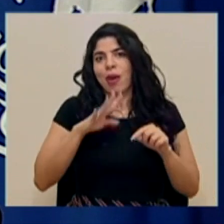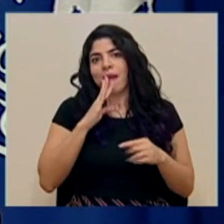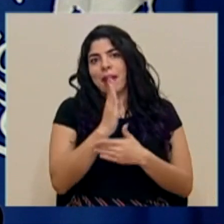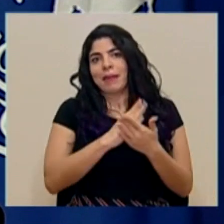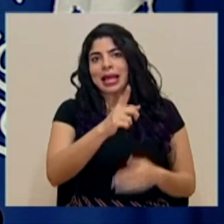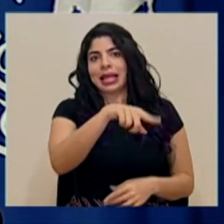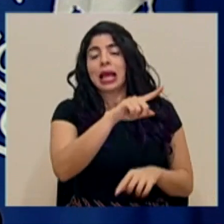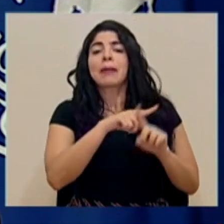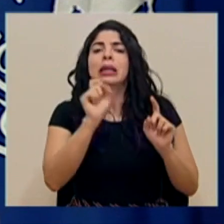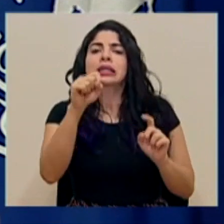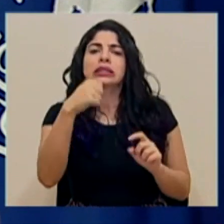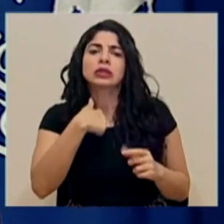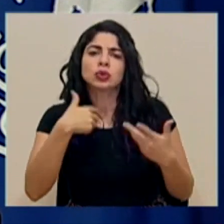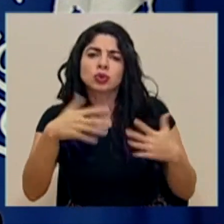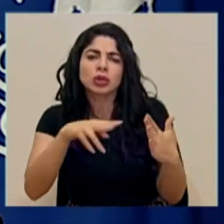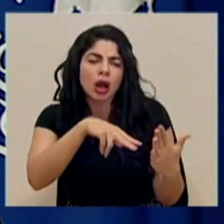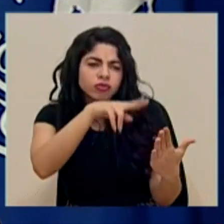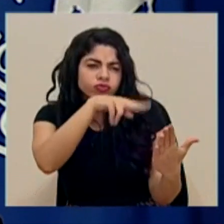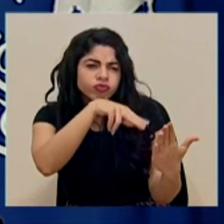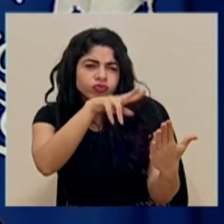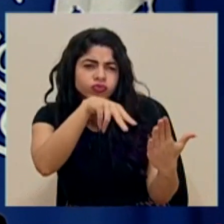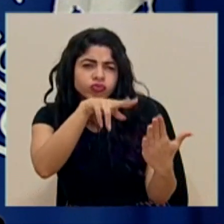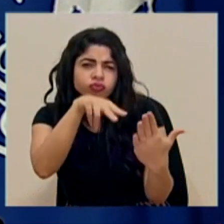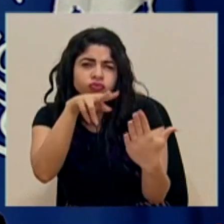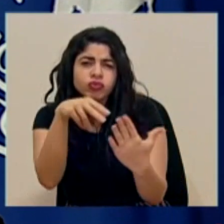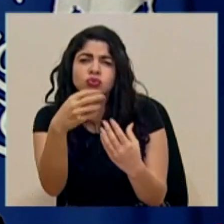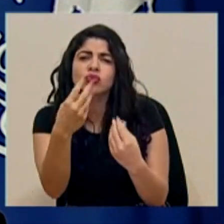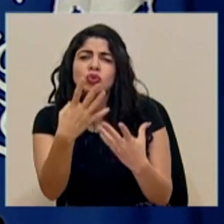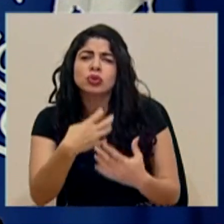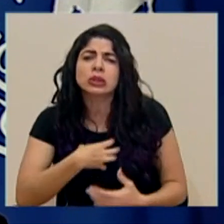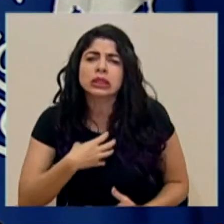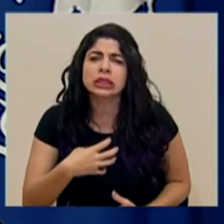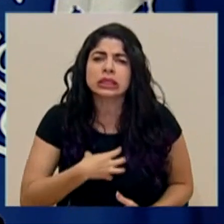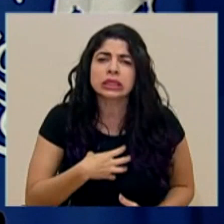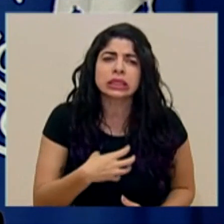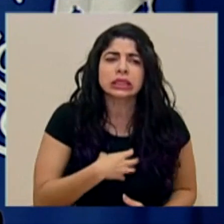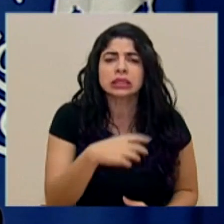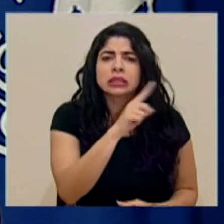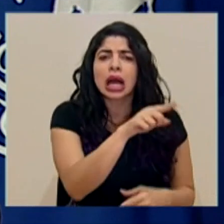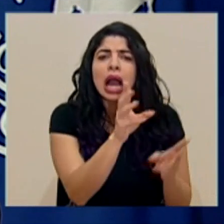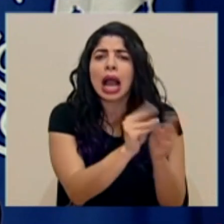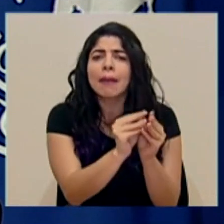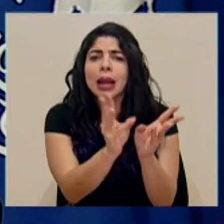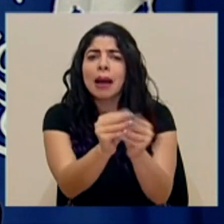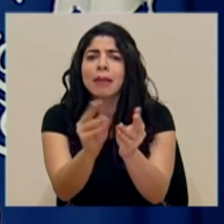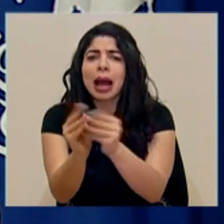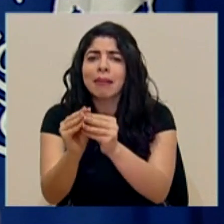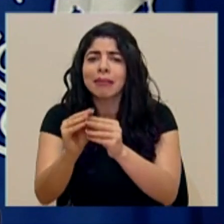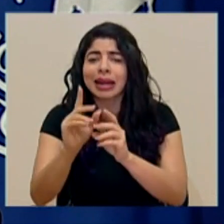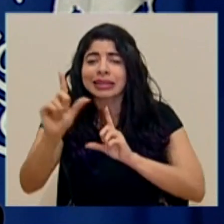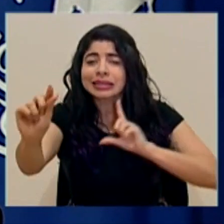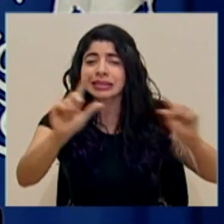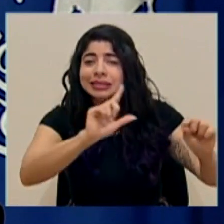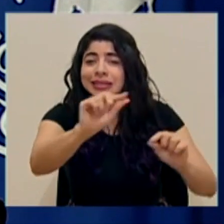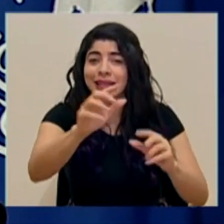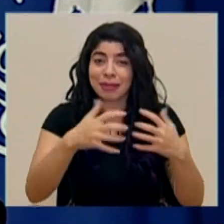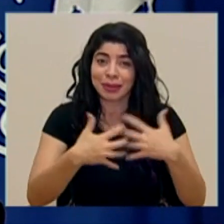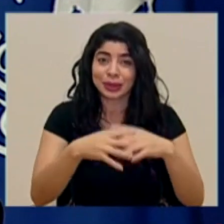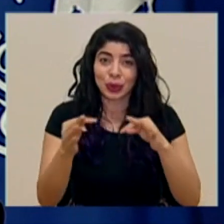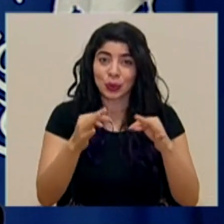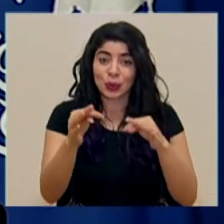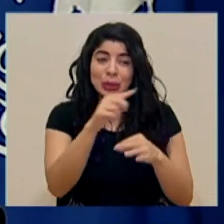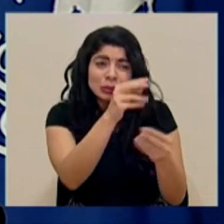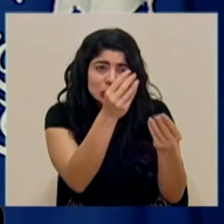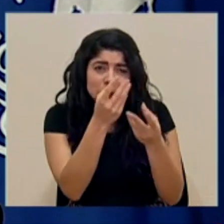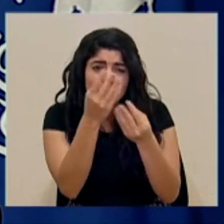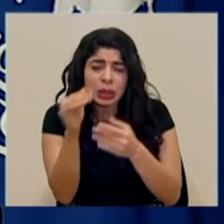sí leí con mucho detenimiento numerosas manifestaciones de distintas cámaras regionales y sí pude ver un elemento en